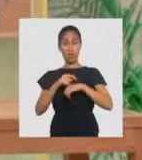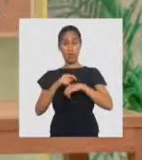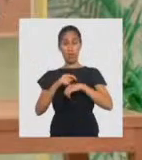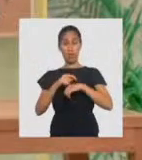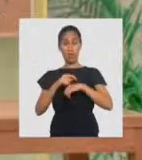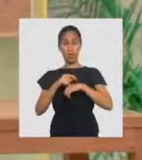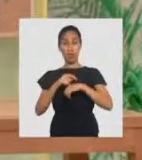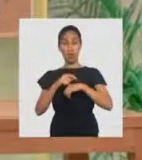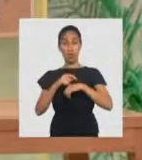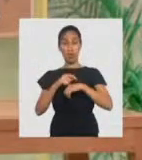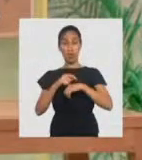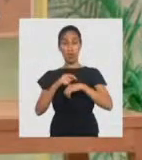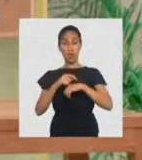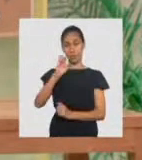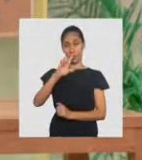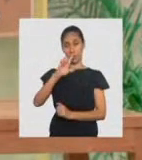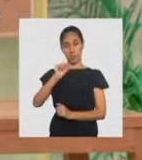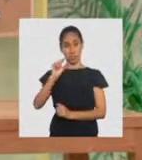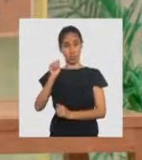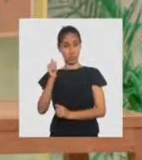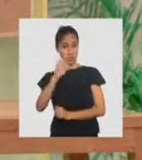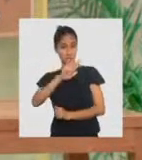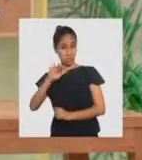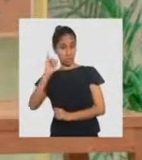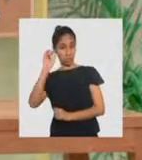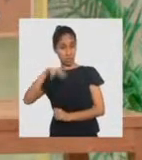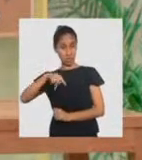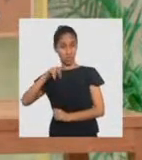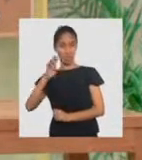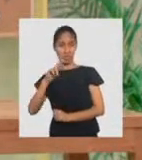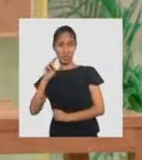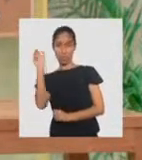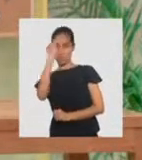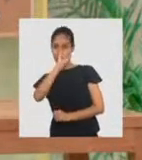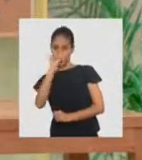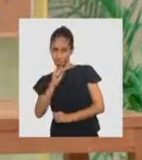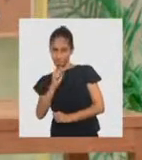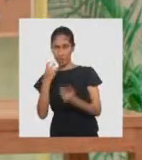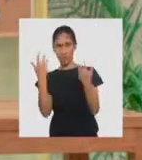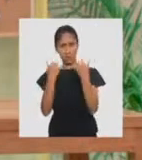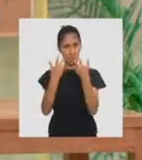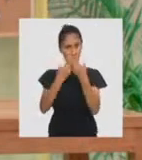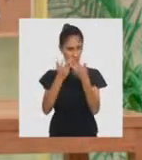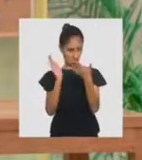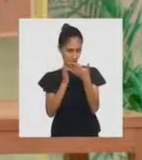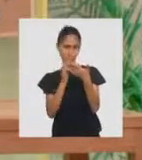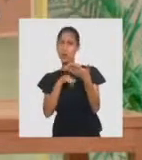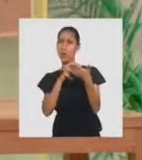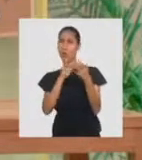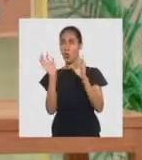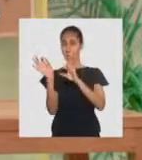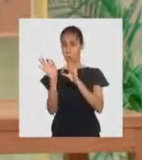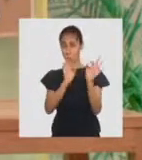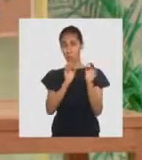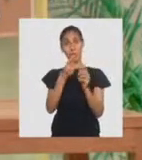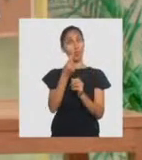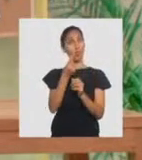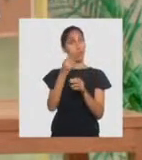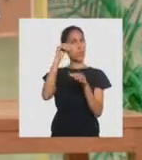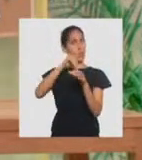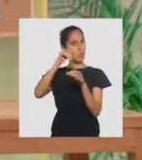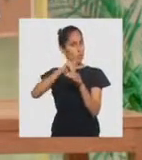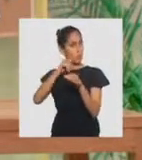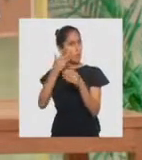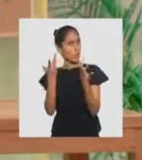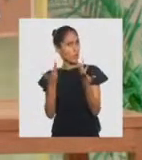de la regla de interés que nos van a proporcionar procedimientos que nos permitan determinar el beneficio obtenido por una determinada suma de dinero